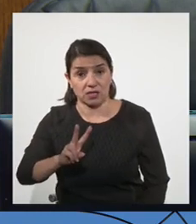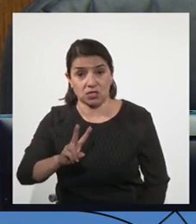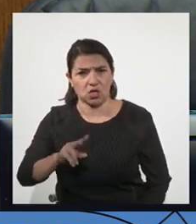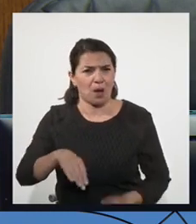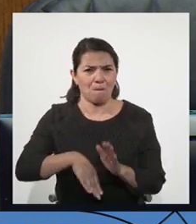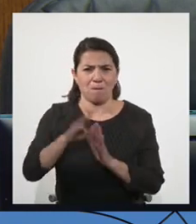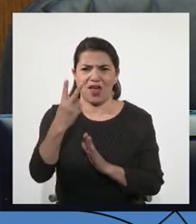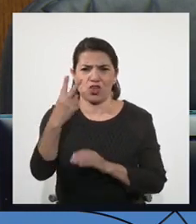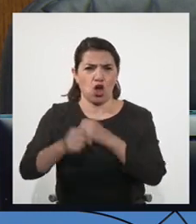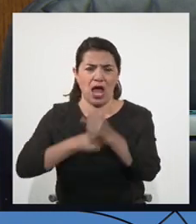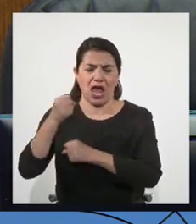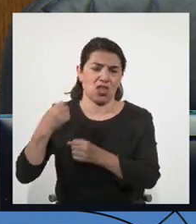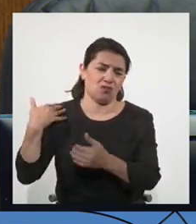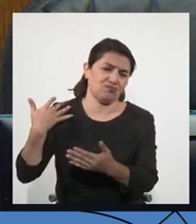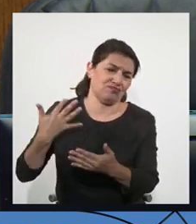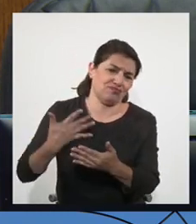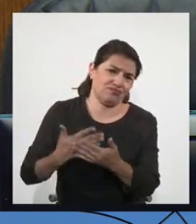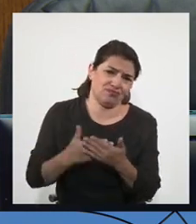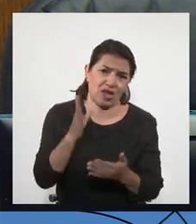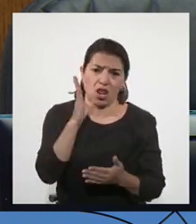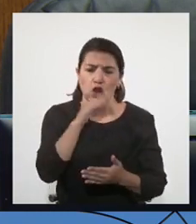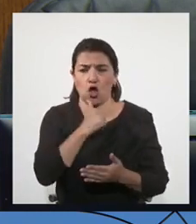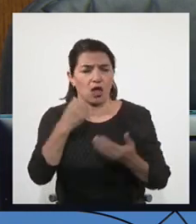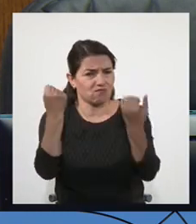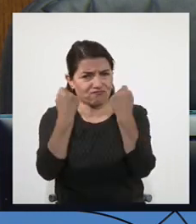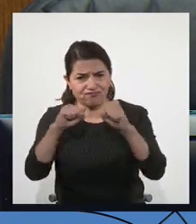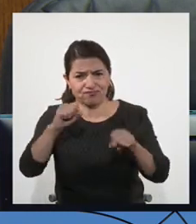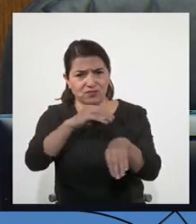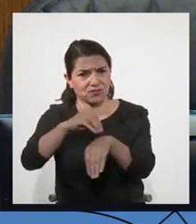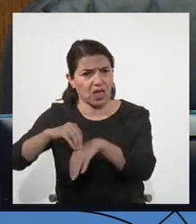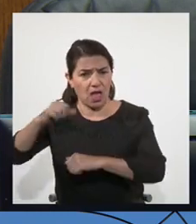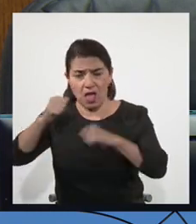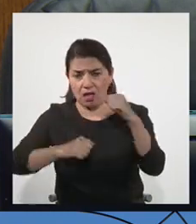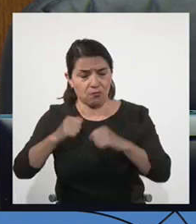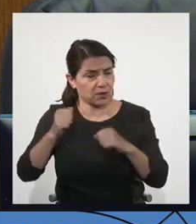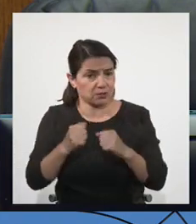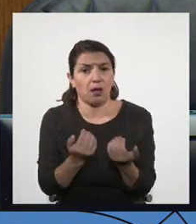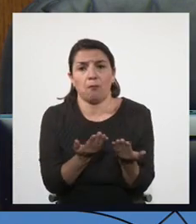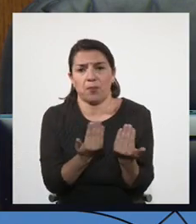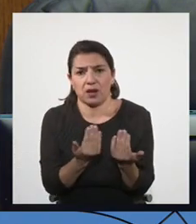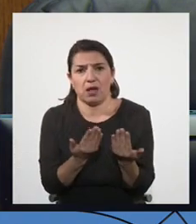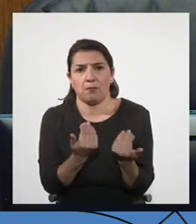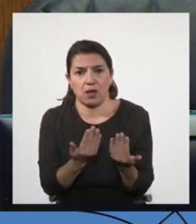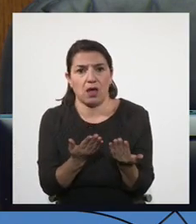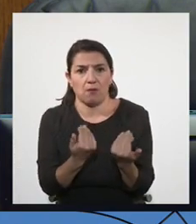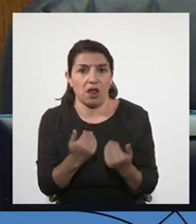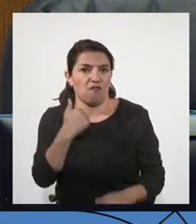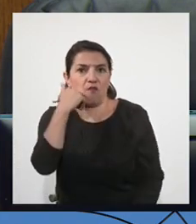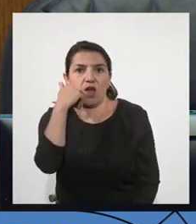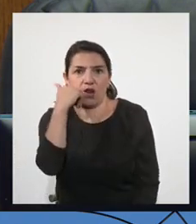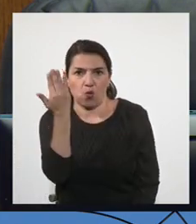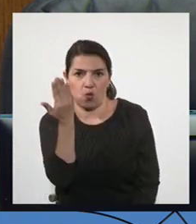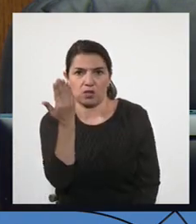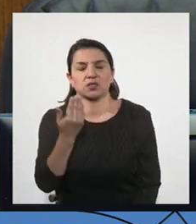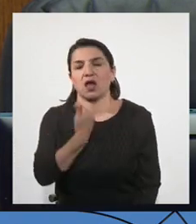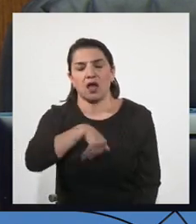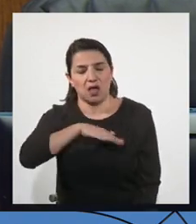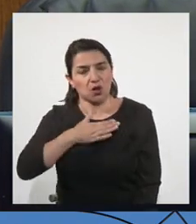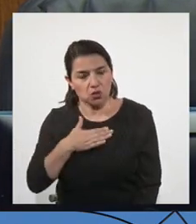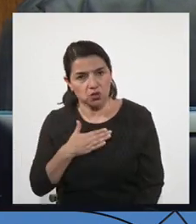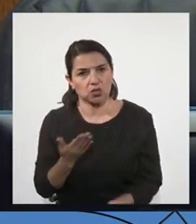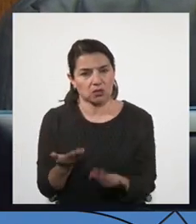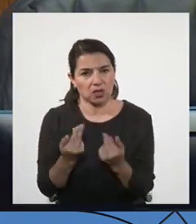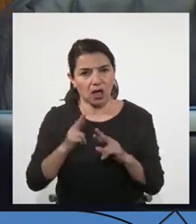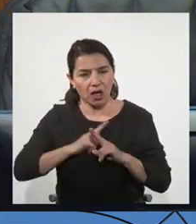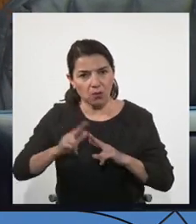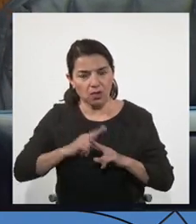espera y que son anuncios, pero quedamos los anuncios y no se hace. Es una vergüenza. Y por lo tanto, lo que nosotros tenemos que hacer, Presidenta, claramente es